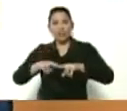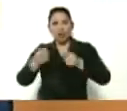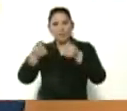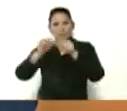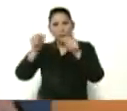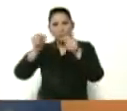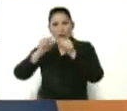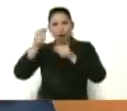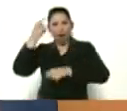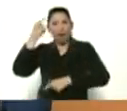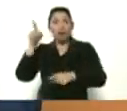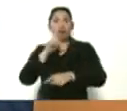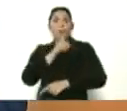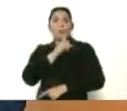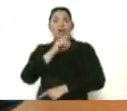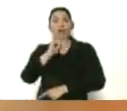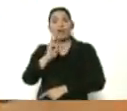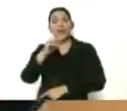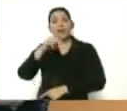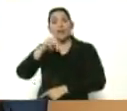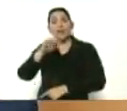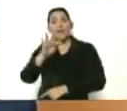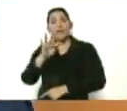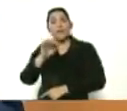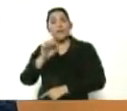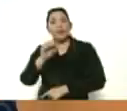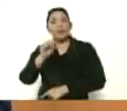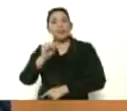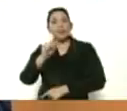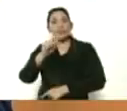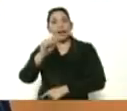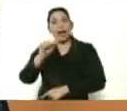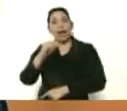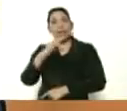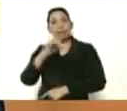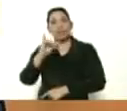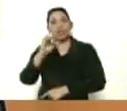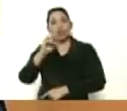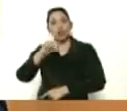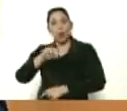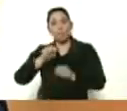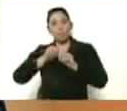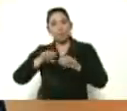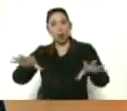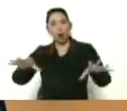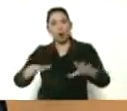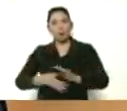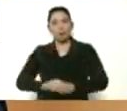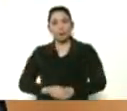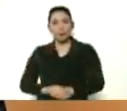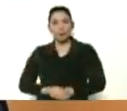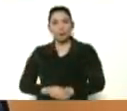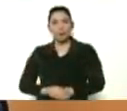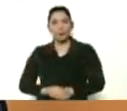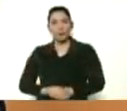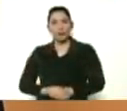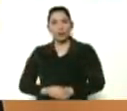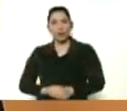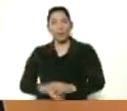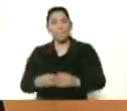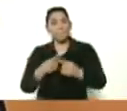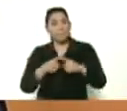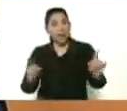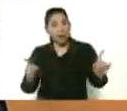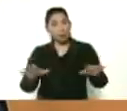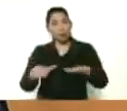se llama infestación, porque son insectos que se colocan en una superficie del cuerpo humano y generan una determinado cuadro. Pero